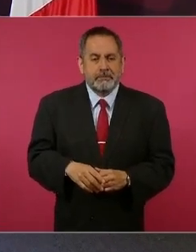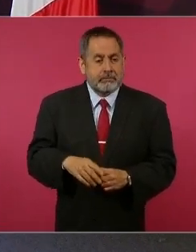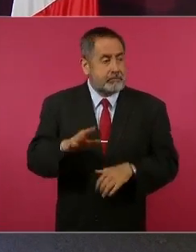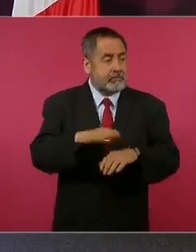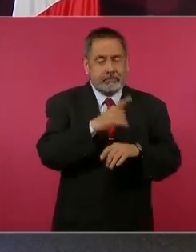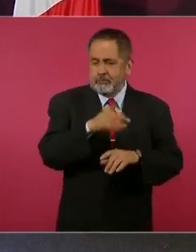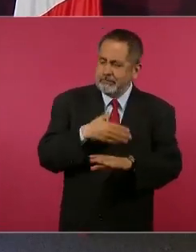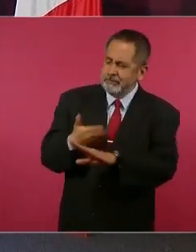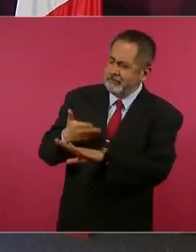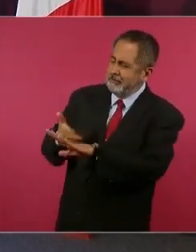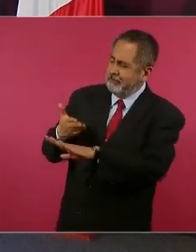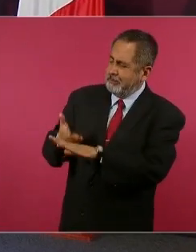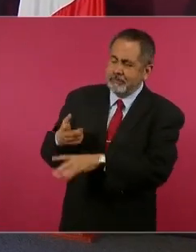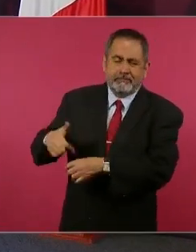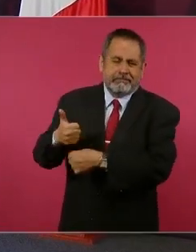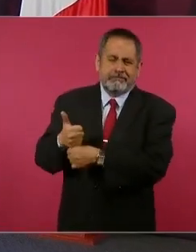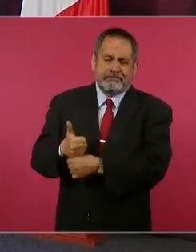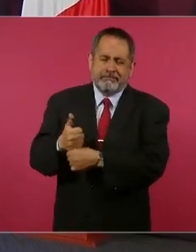padecer mucho